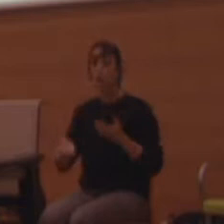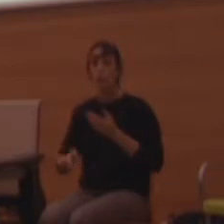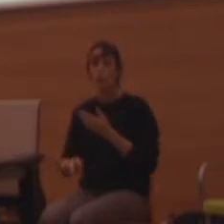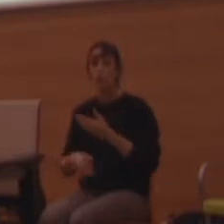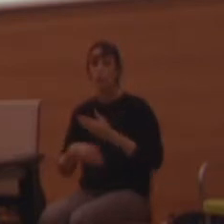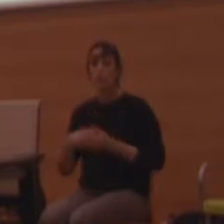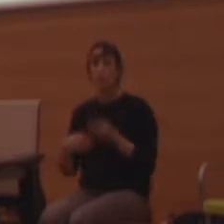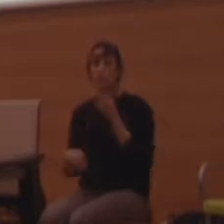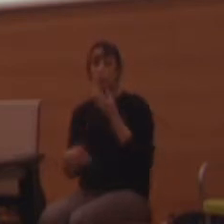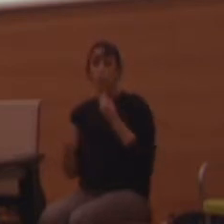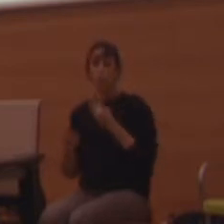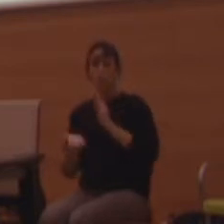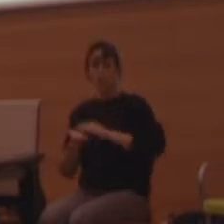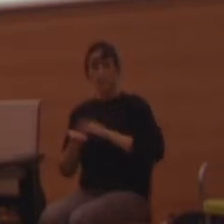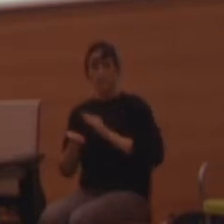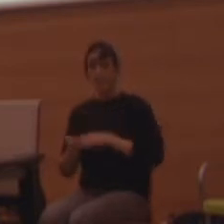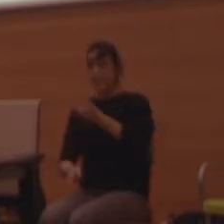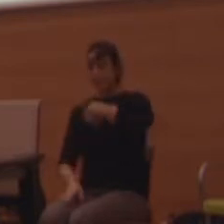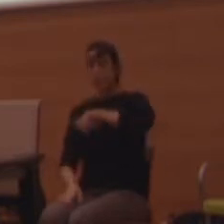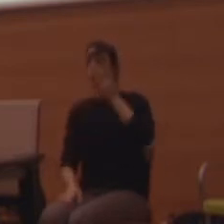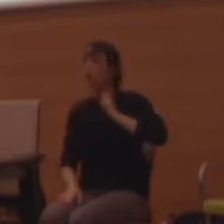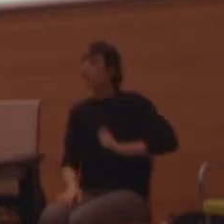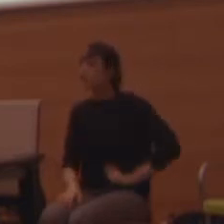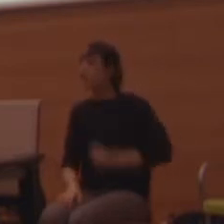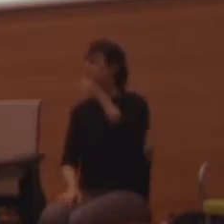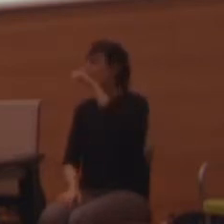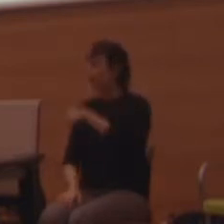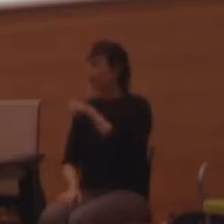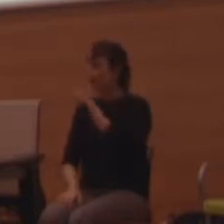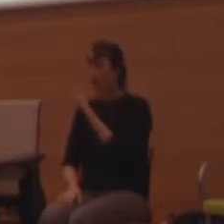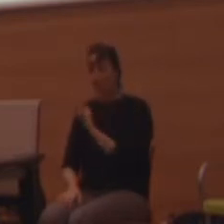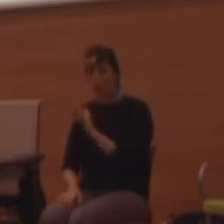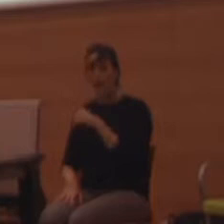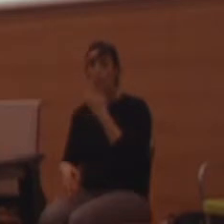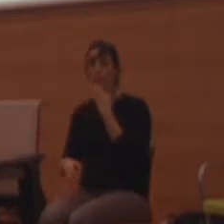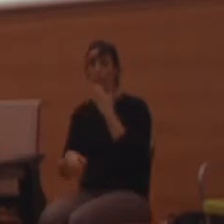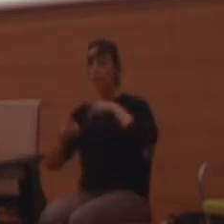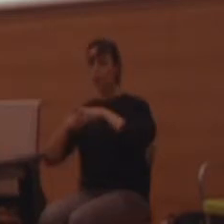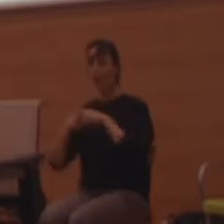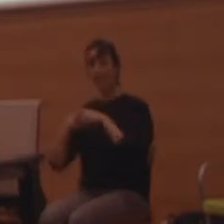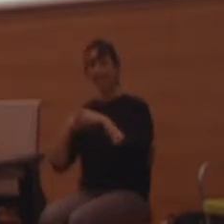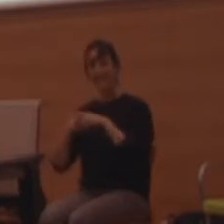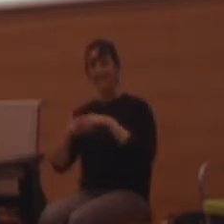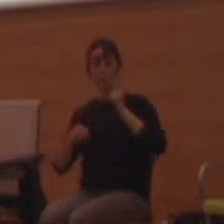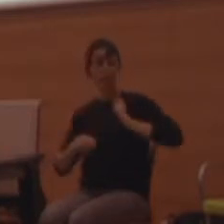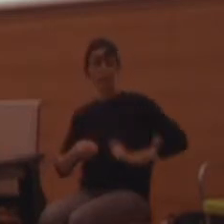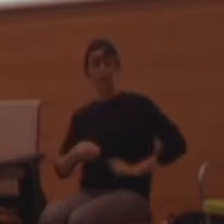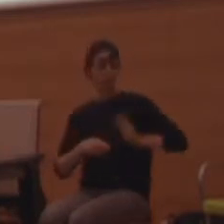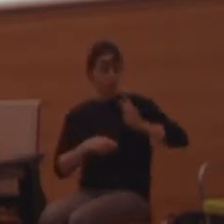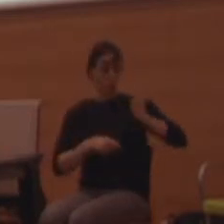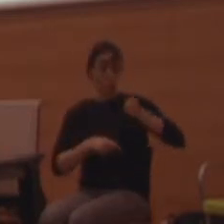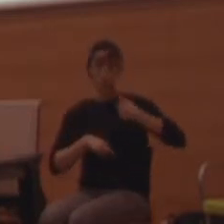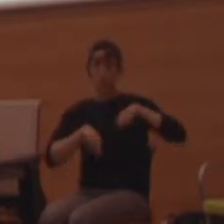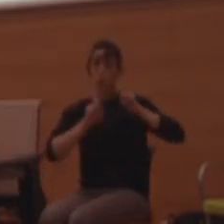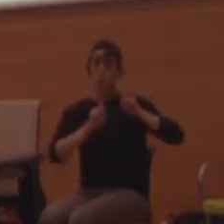hemos hecho, pues profesionales que aquí se encuentran, pues los talleres dirigidos a otros profesionales, y una vez